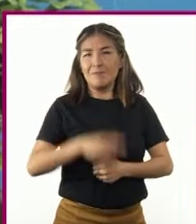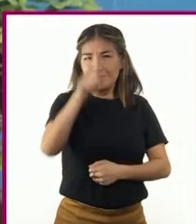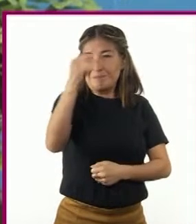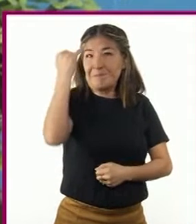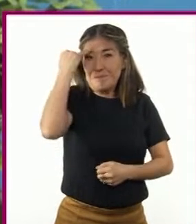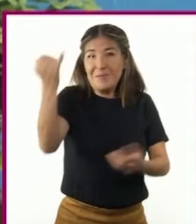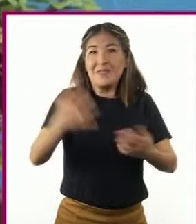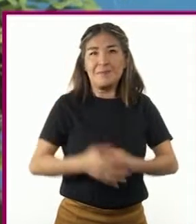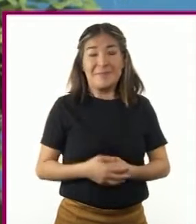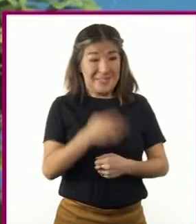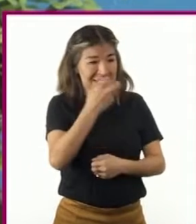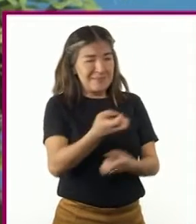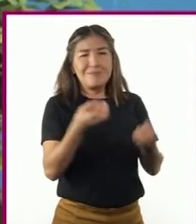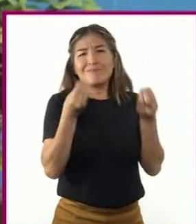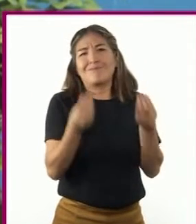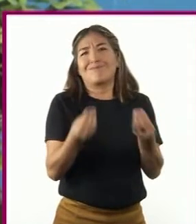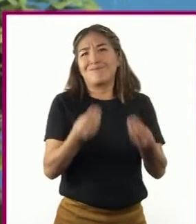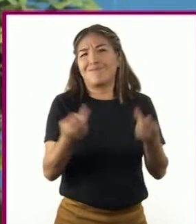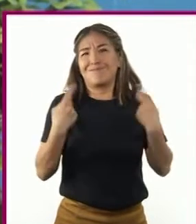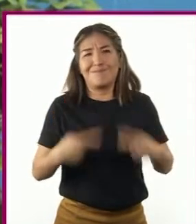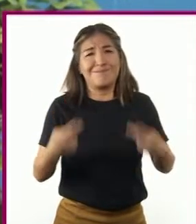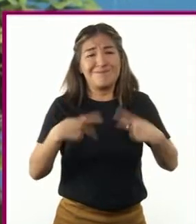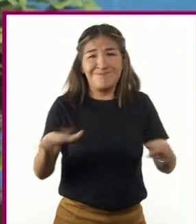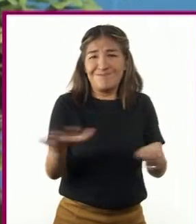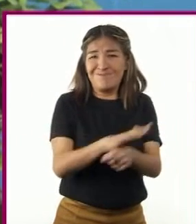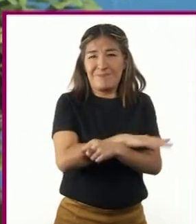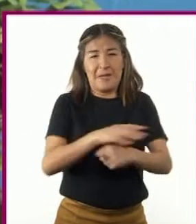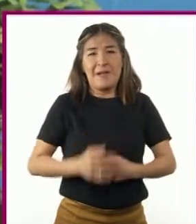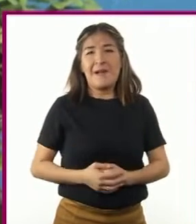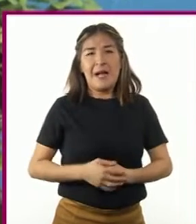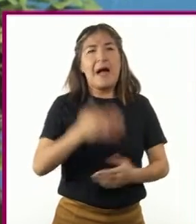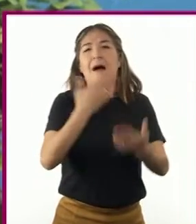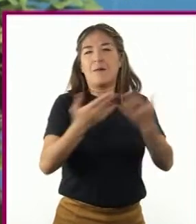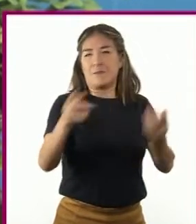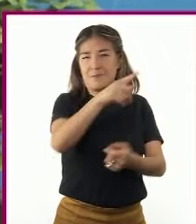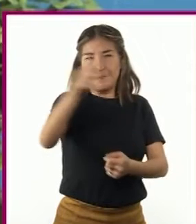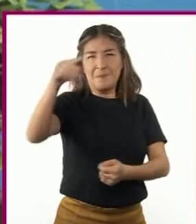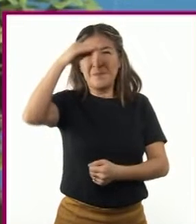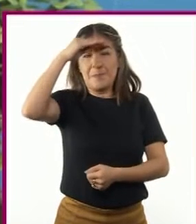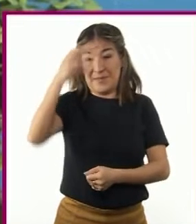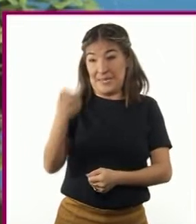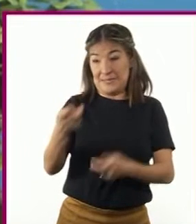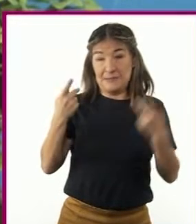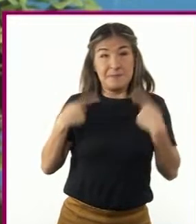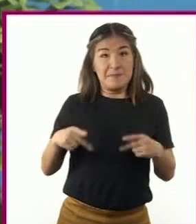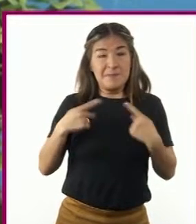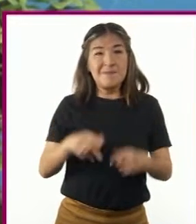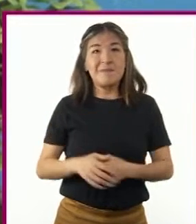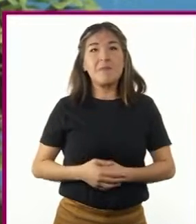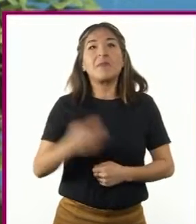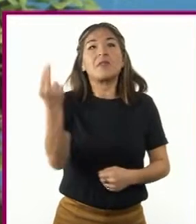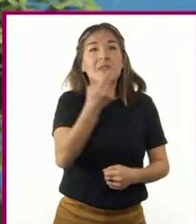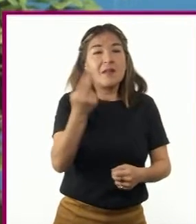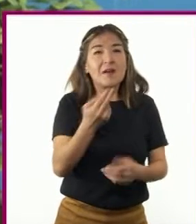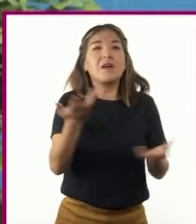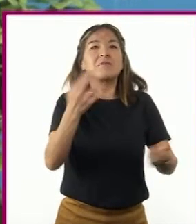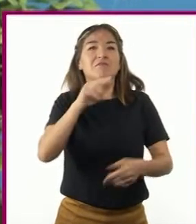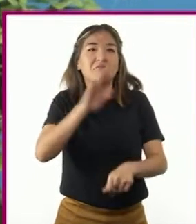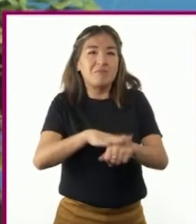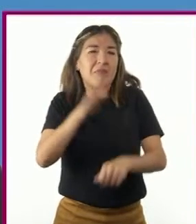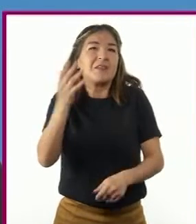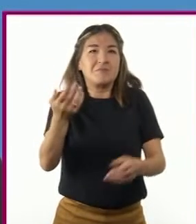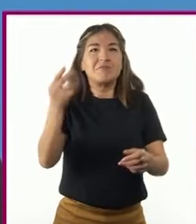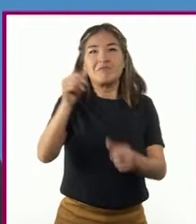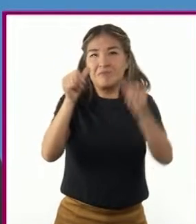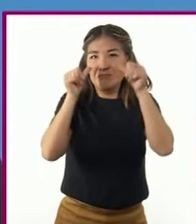es muchísima gente. Ahora, piensen que todas esas personas requieren diferentes satisfactores para